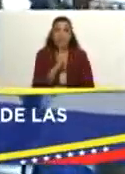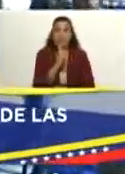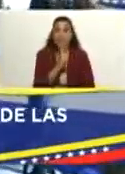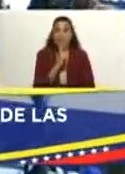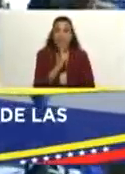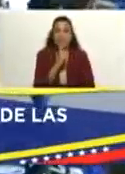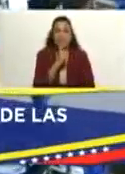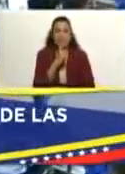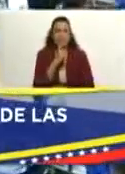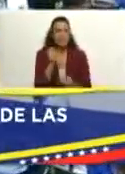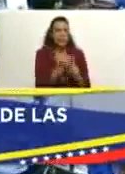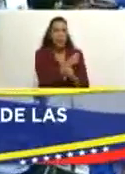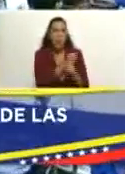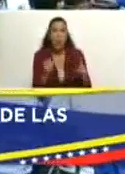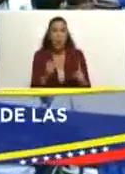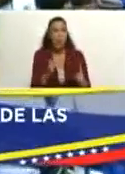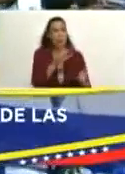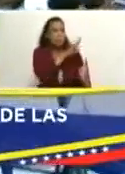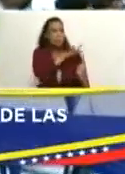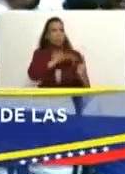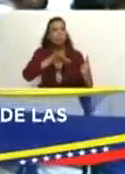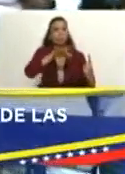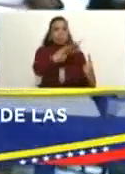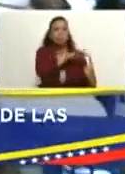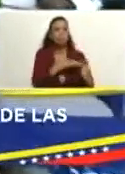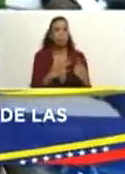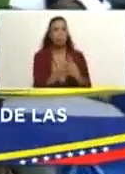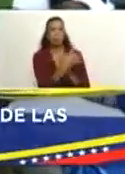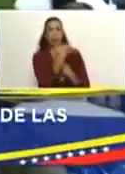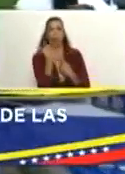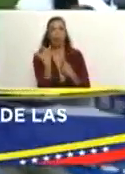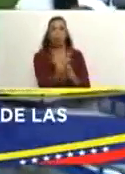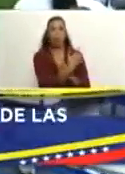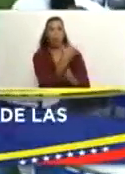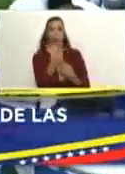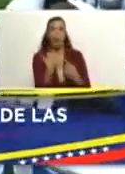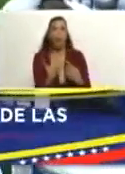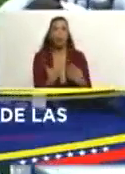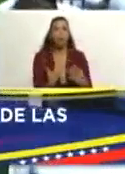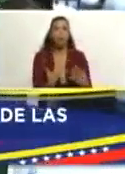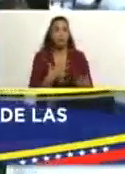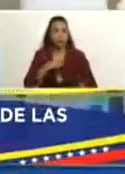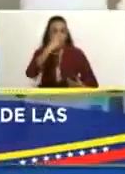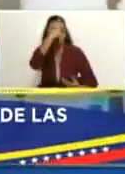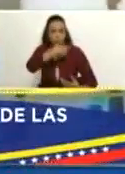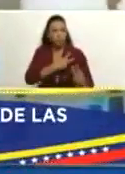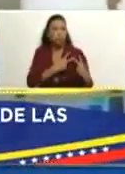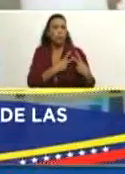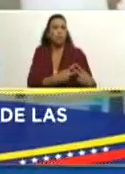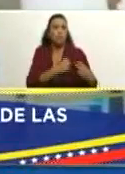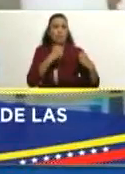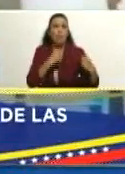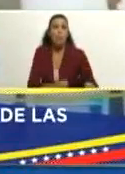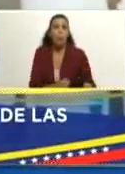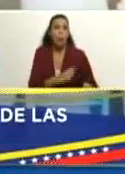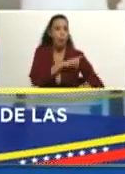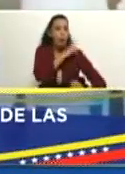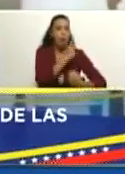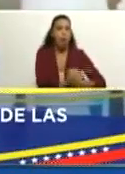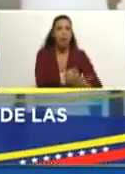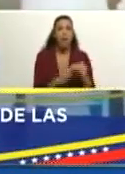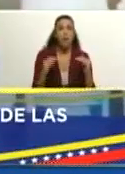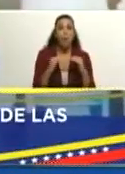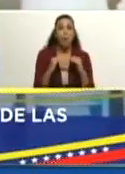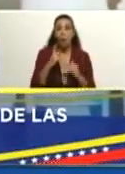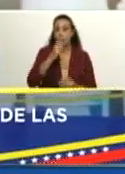a la amenaza, frente al chantaje, frente a la extorsión del imperio norteamericano. La voluntad férrea de los patriotas venezolanos, de